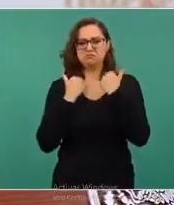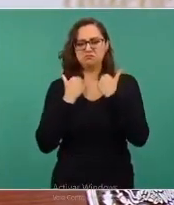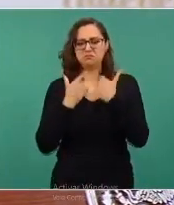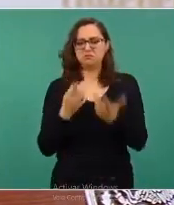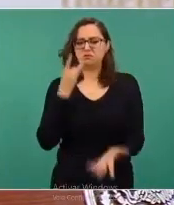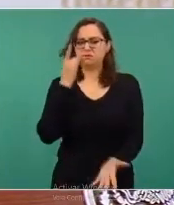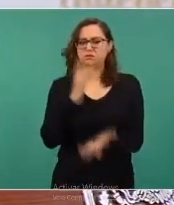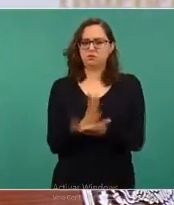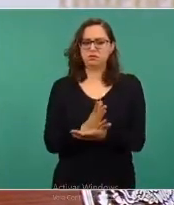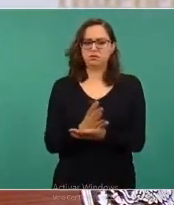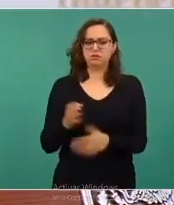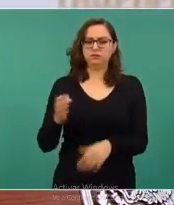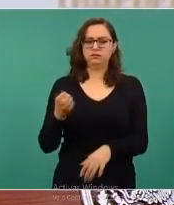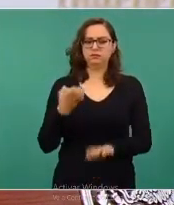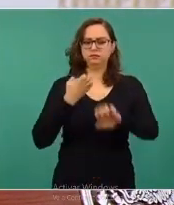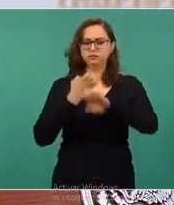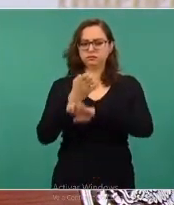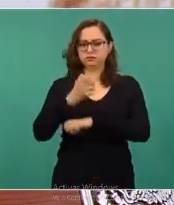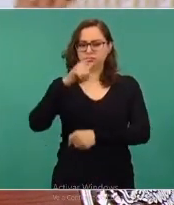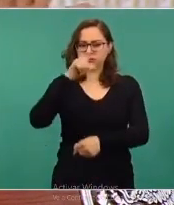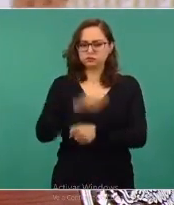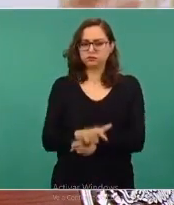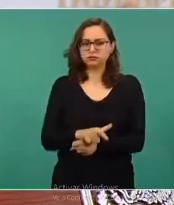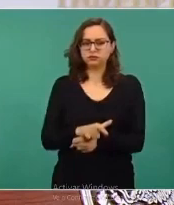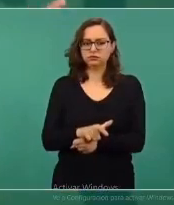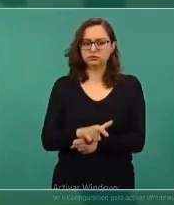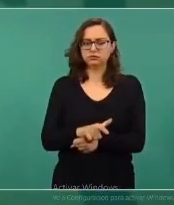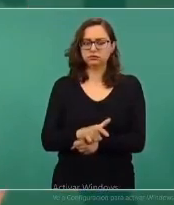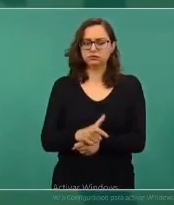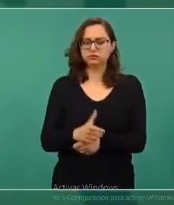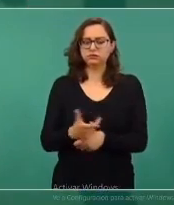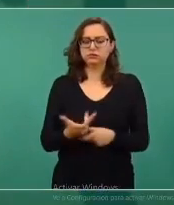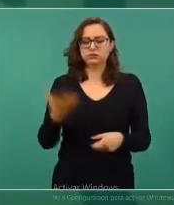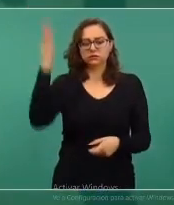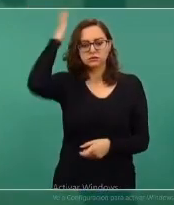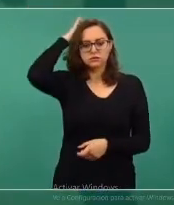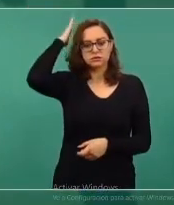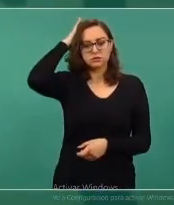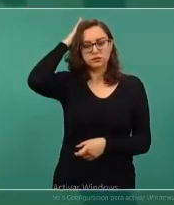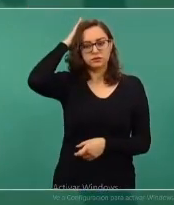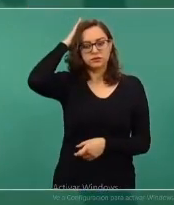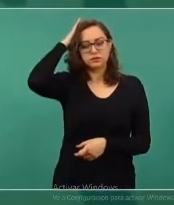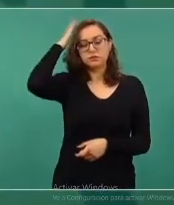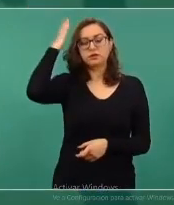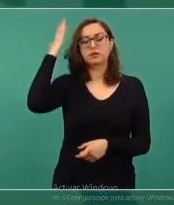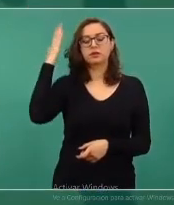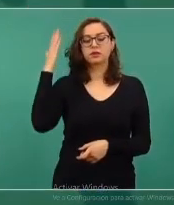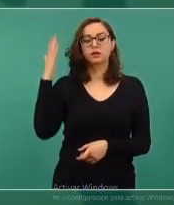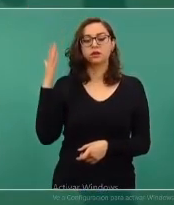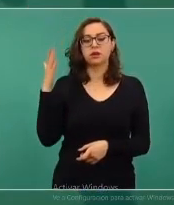vi autoridades estatales con los dirigentes de